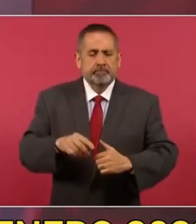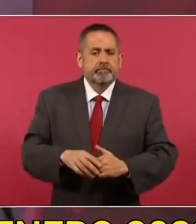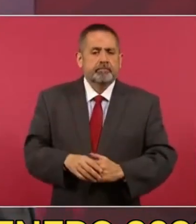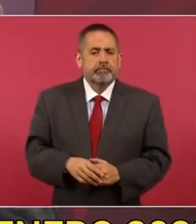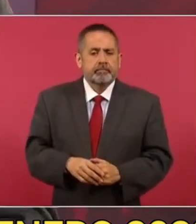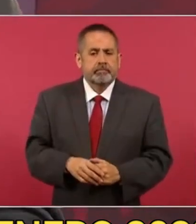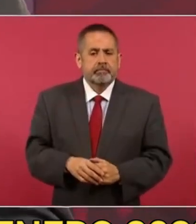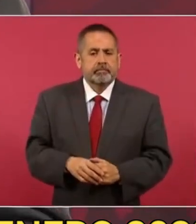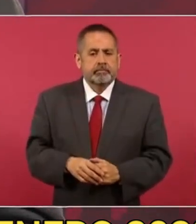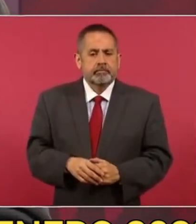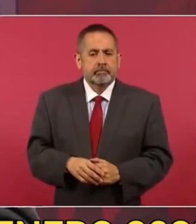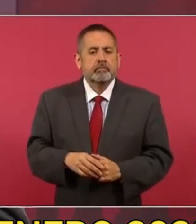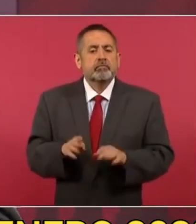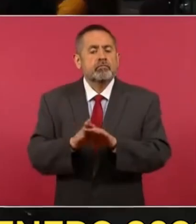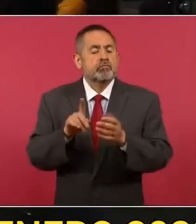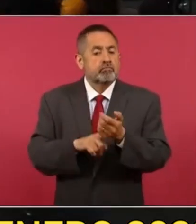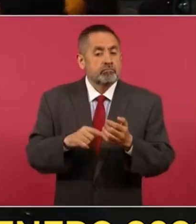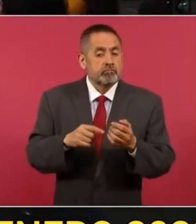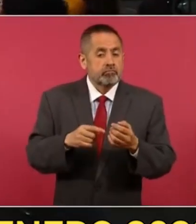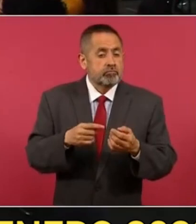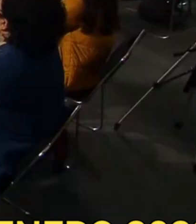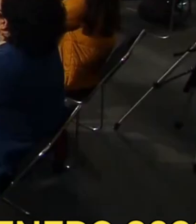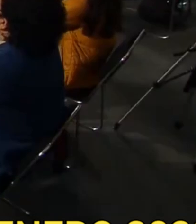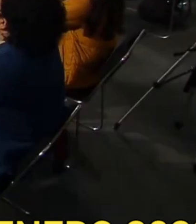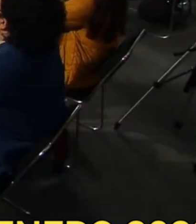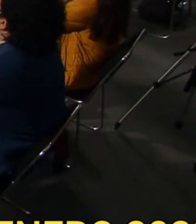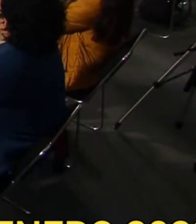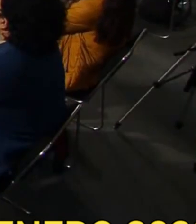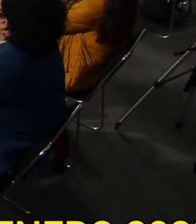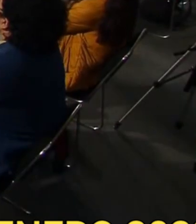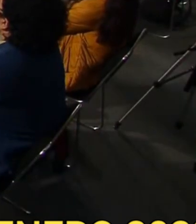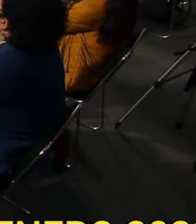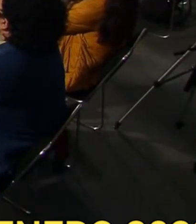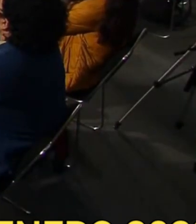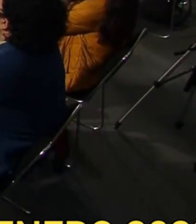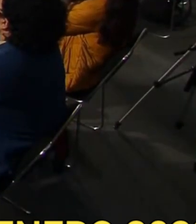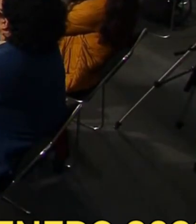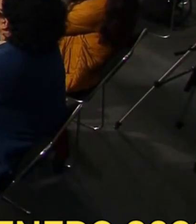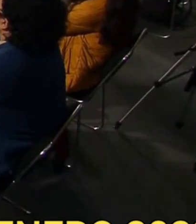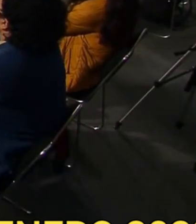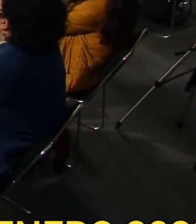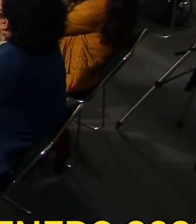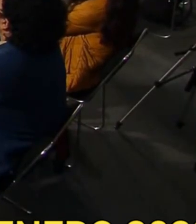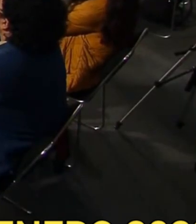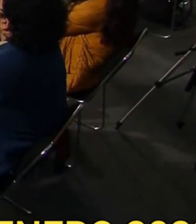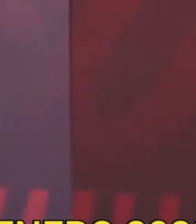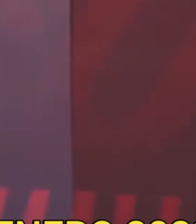porque si nos metemos a lo cualitativo tendríamos que decir que esa policía estaba dominada